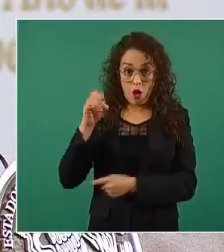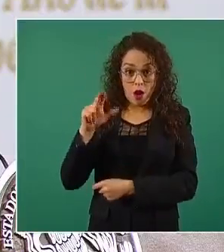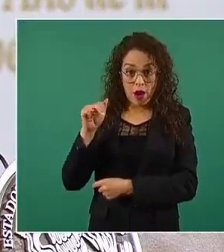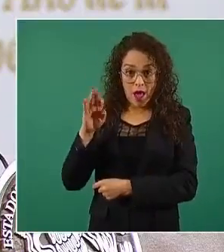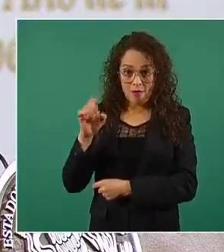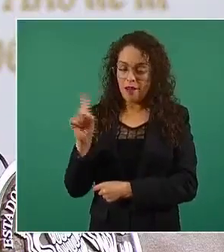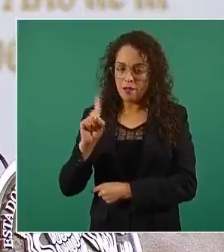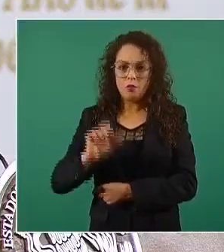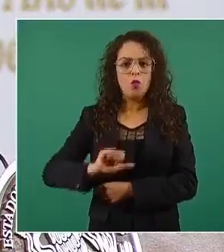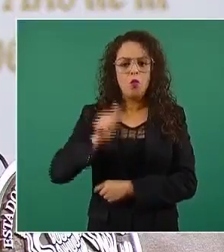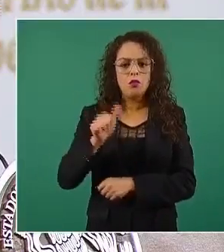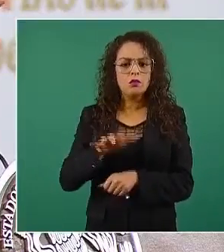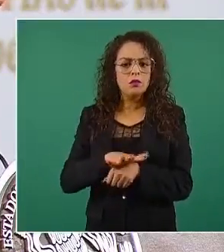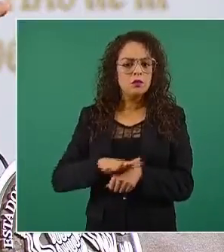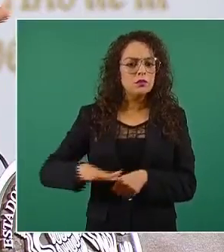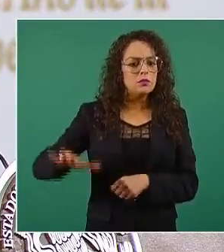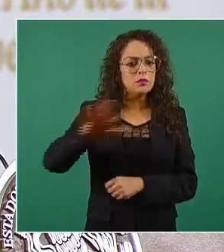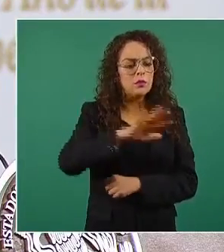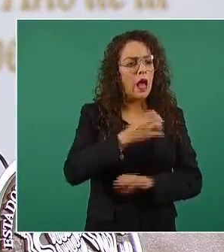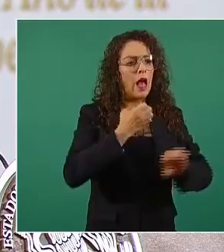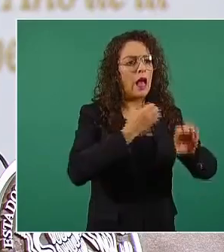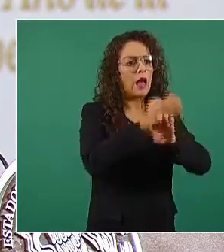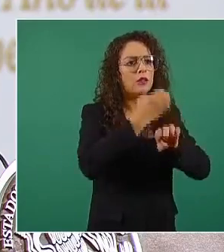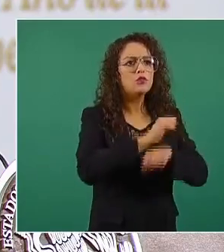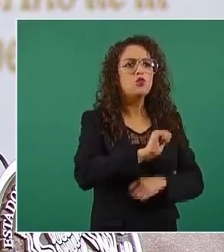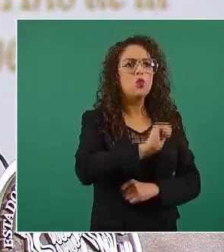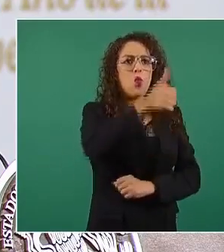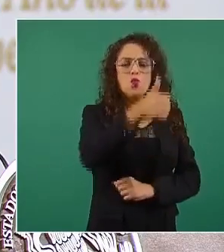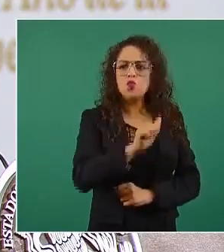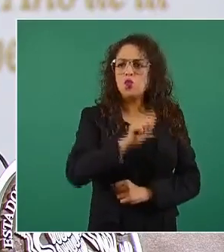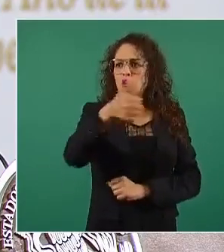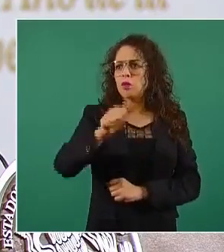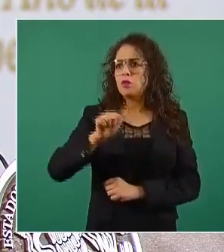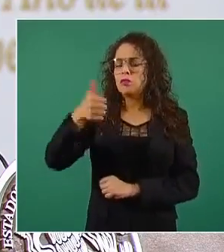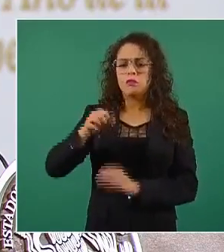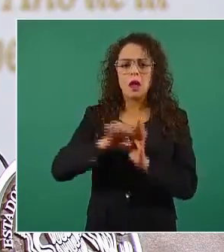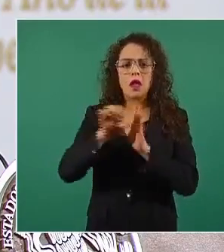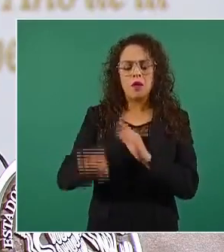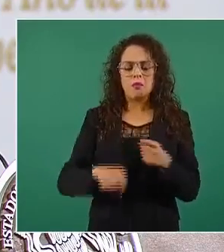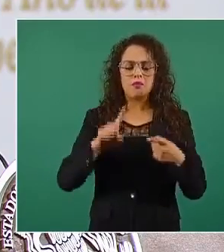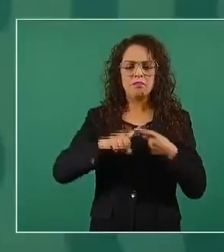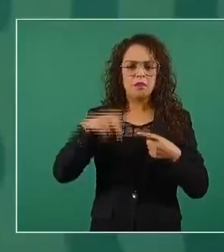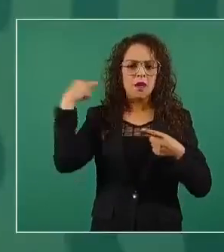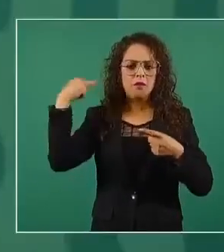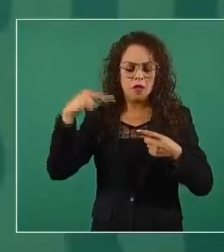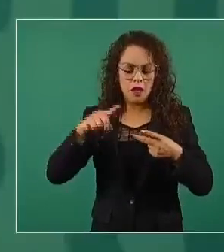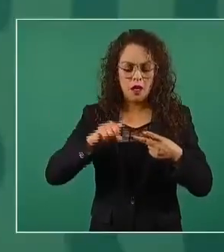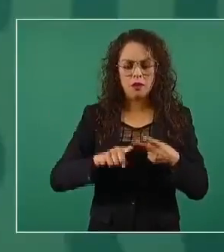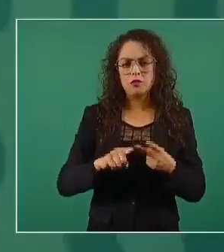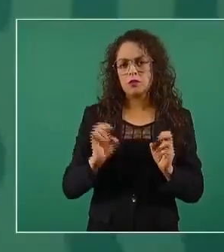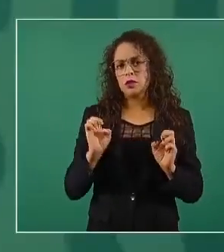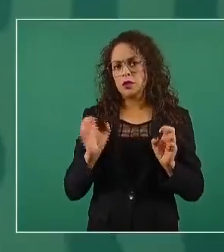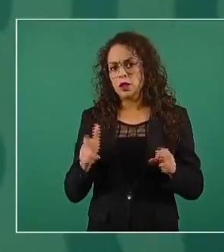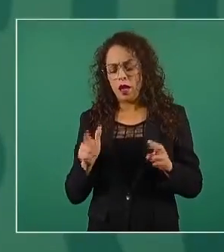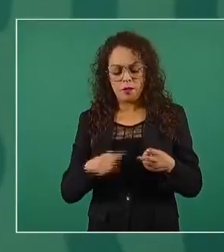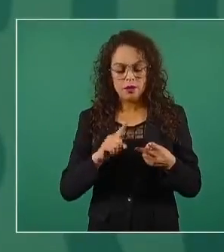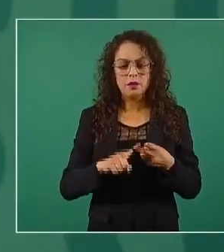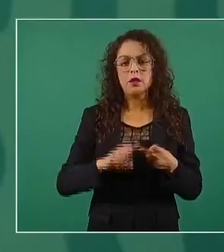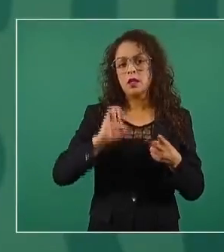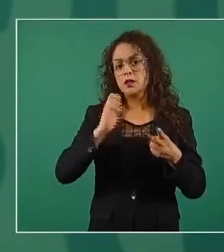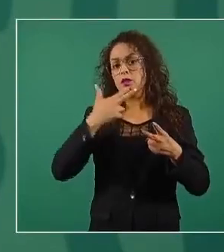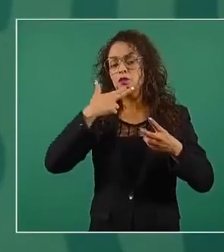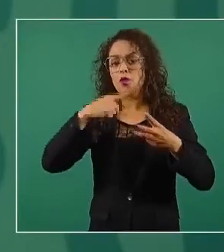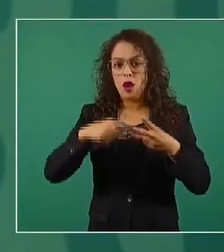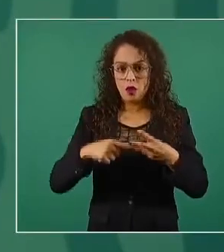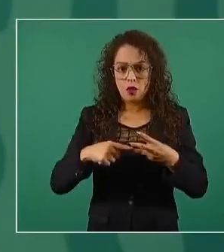sino con gente de otros estados, de Veracruz, de Chiapas, de Chihuahua. ¿Qué es lo que